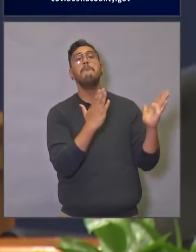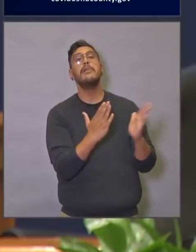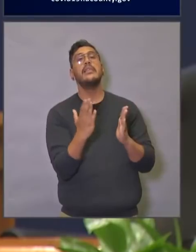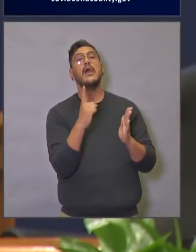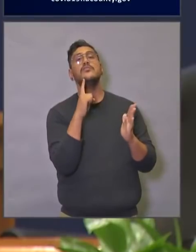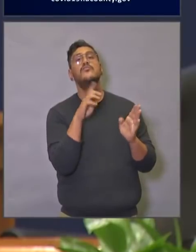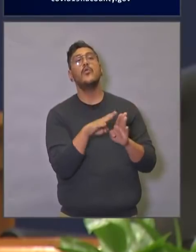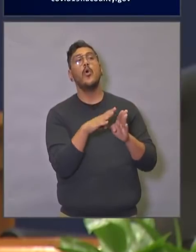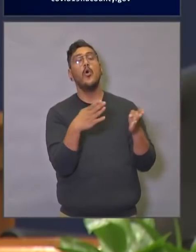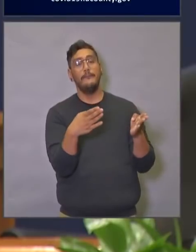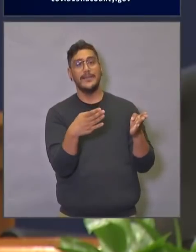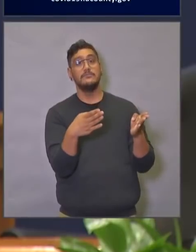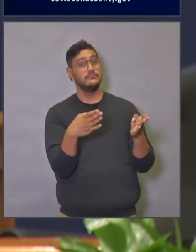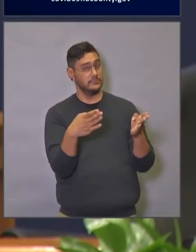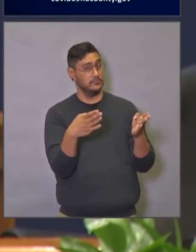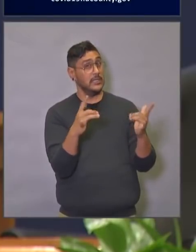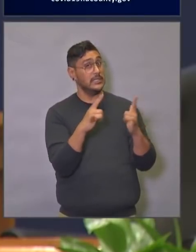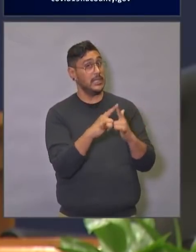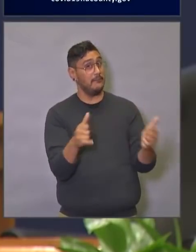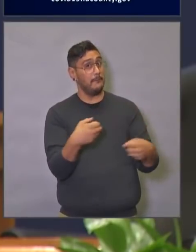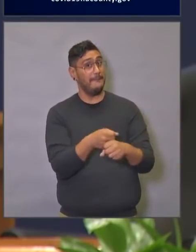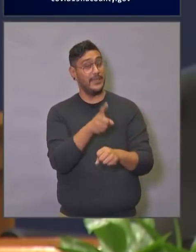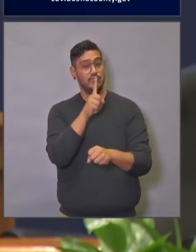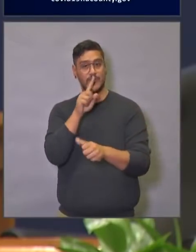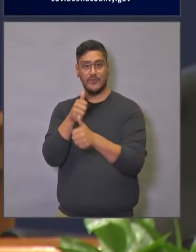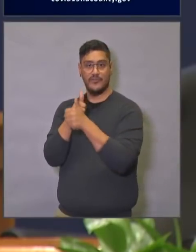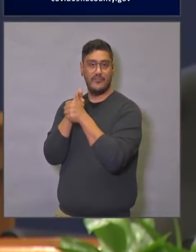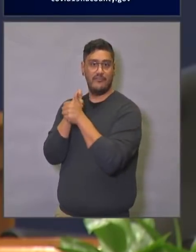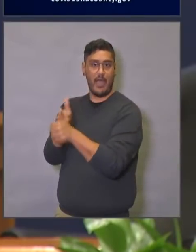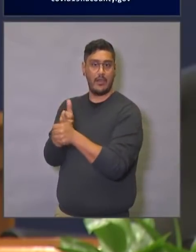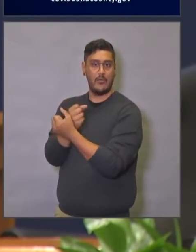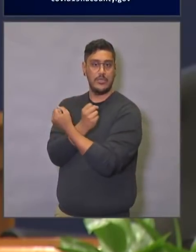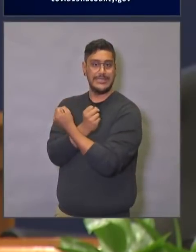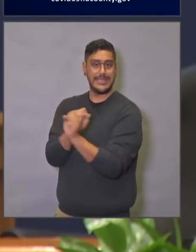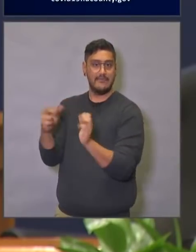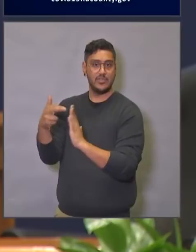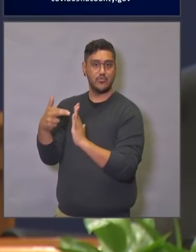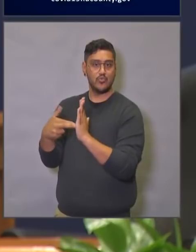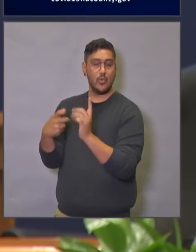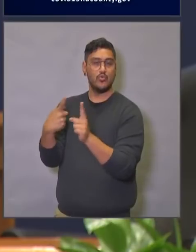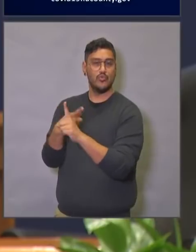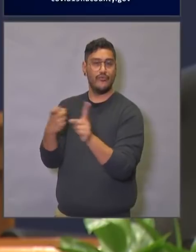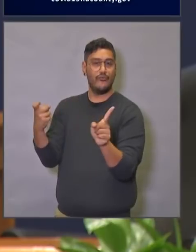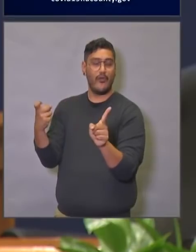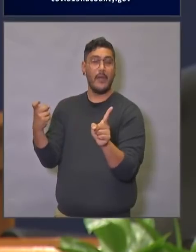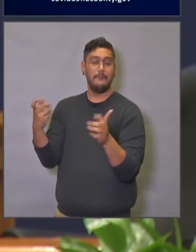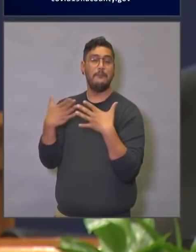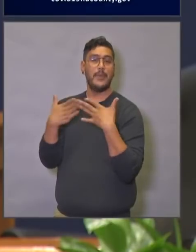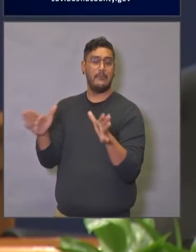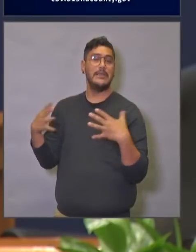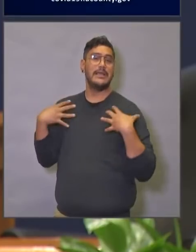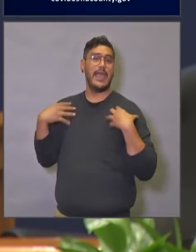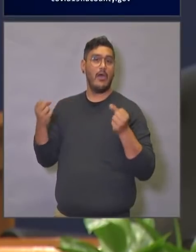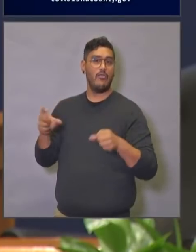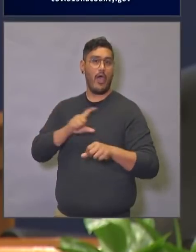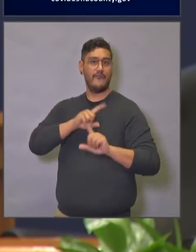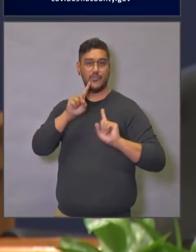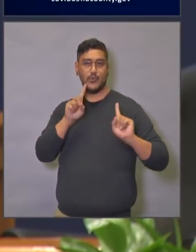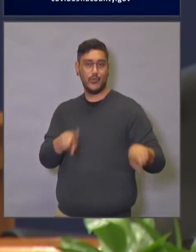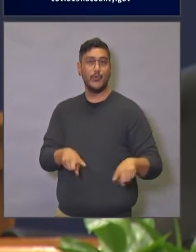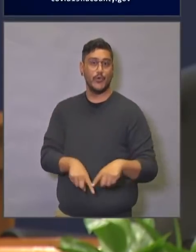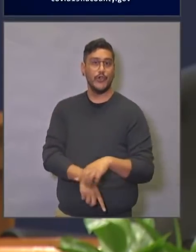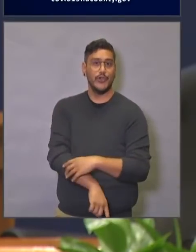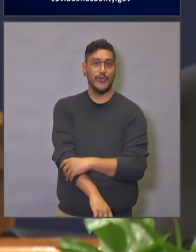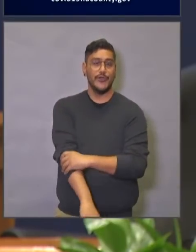en cumplimiento con las directivas de salud y seguridad que se requieren por la orden del oficial de salud. La